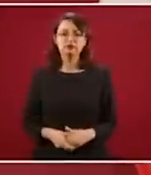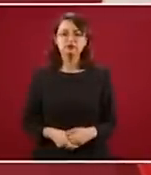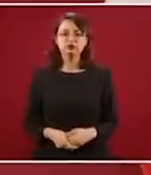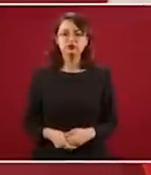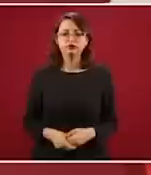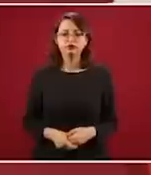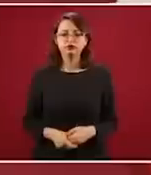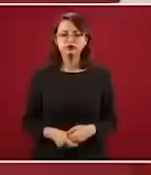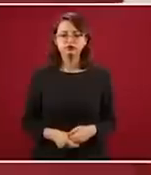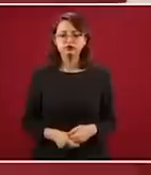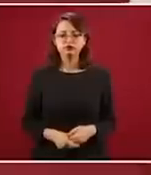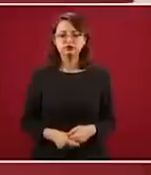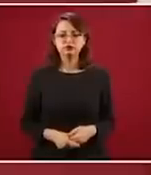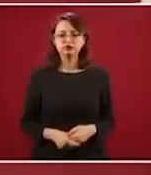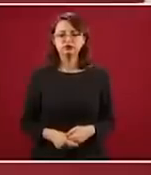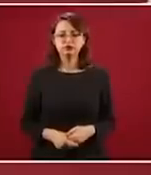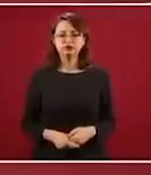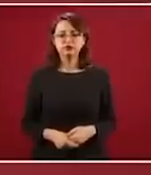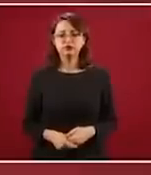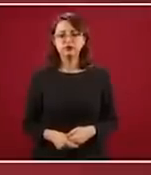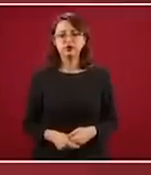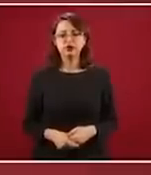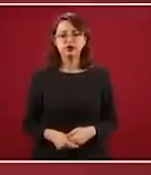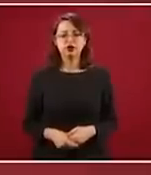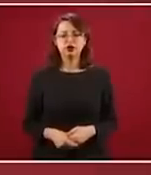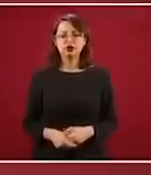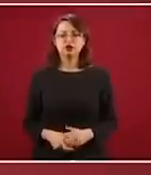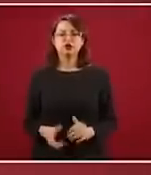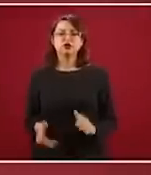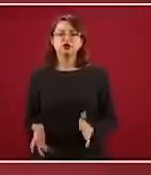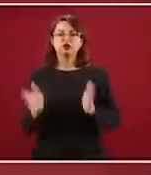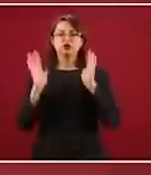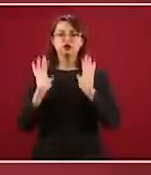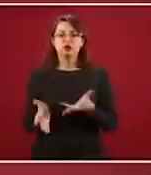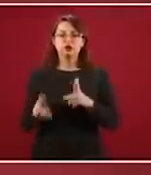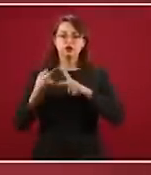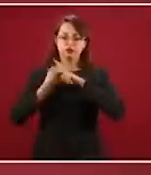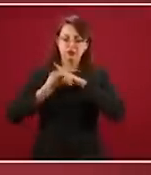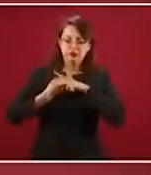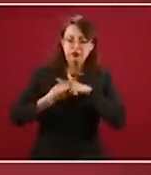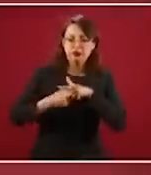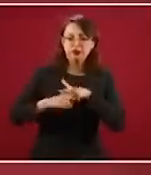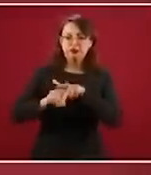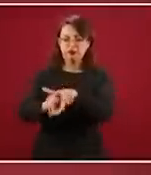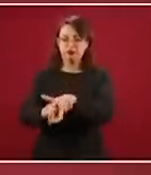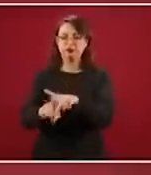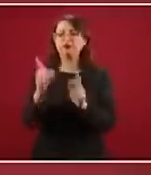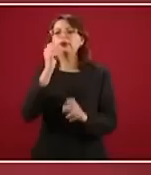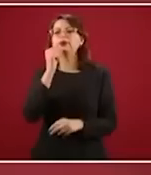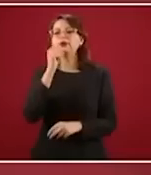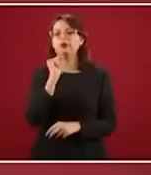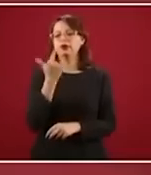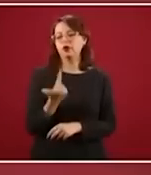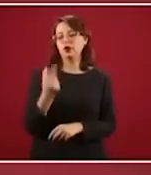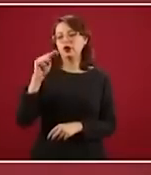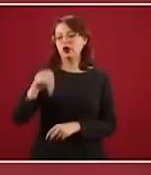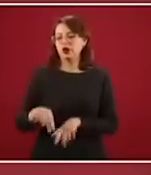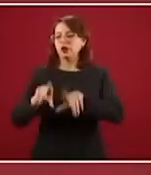Ya empezamos con el despliegue de la Guardia Nacional, pero